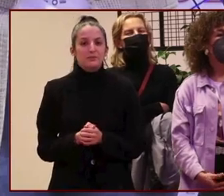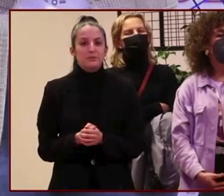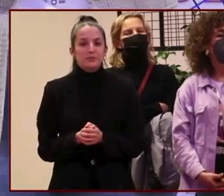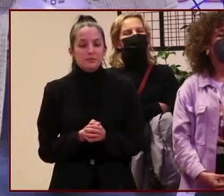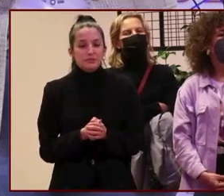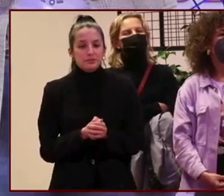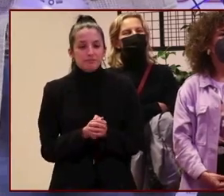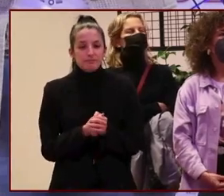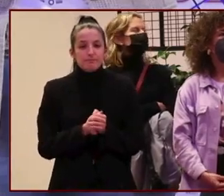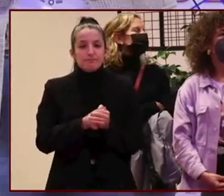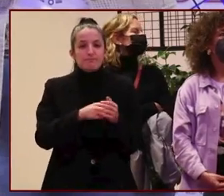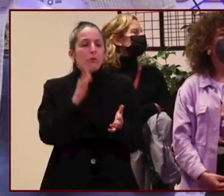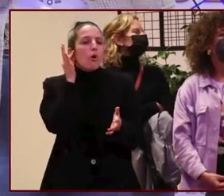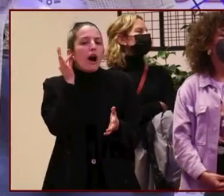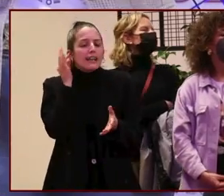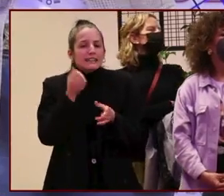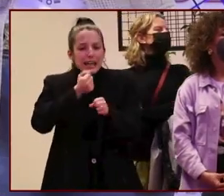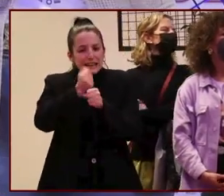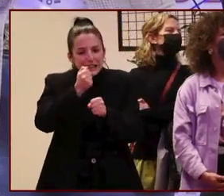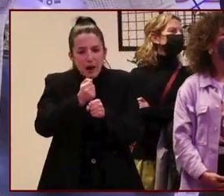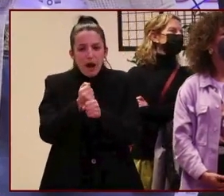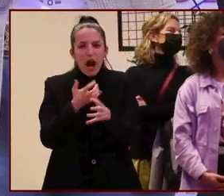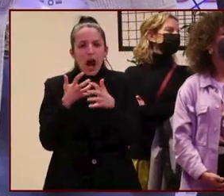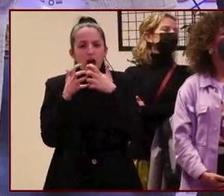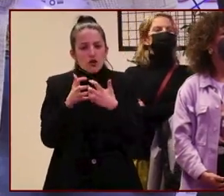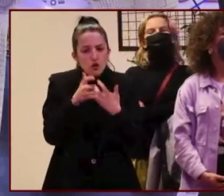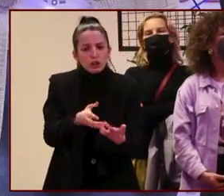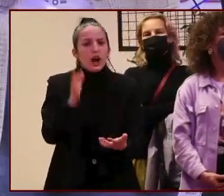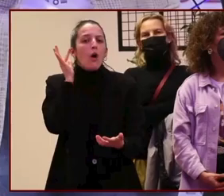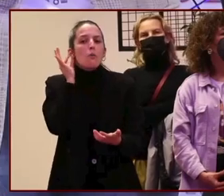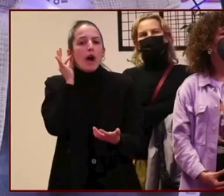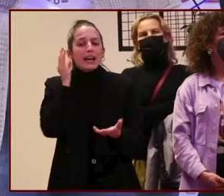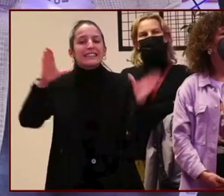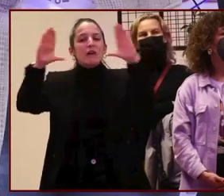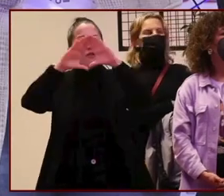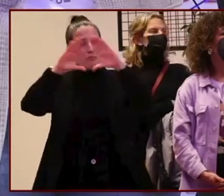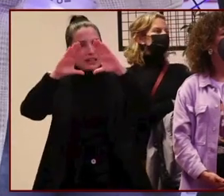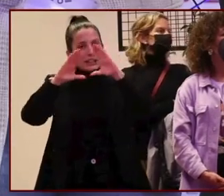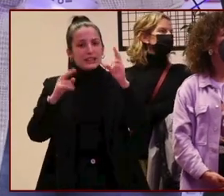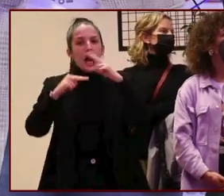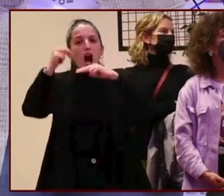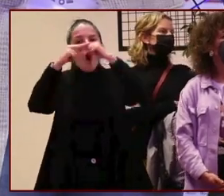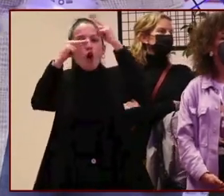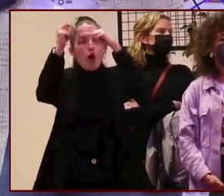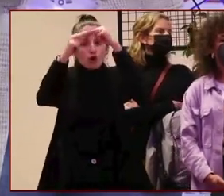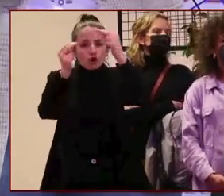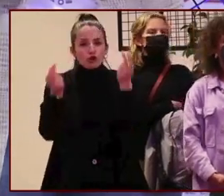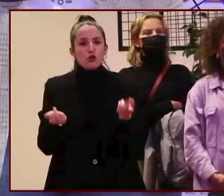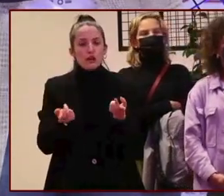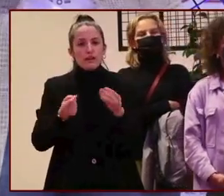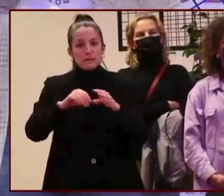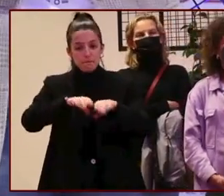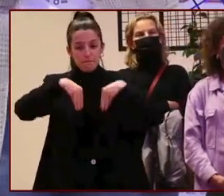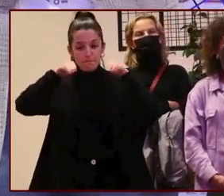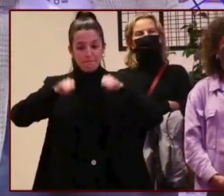pioneras las mujeres feministas que construyeron una manta